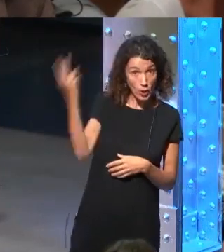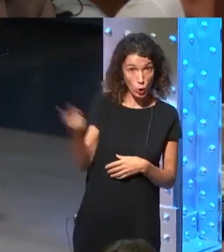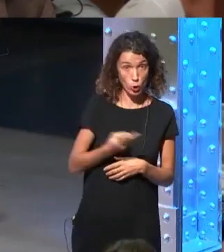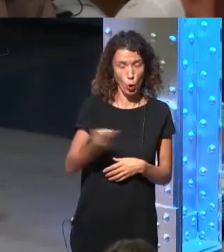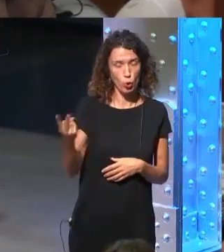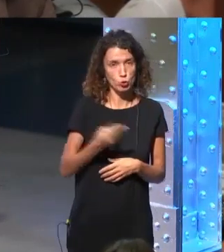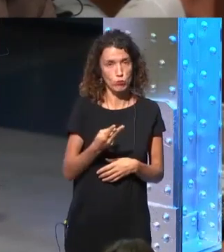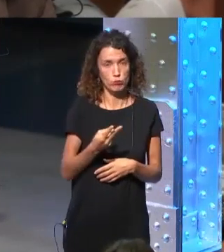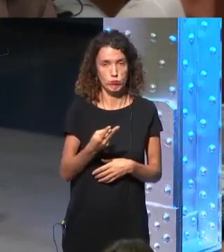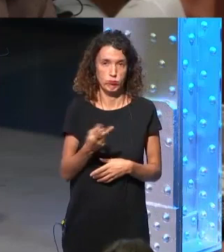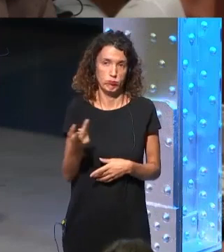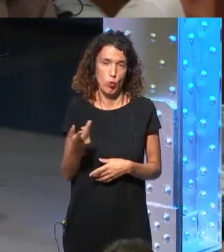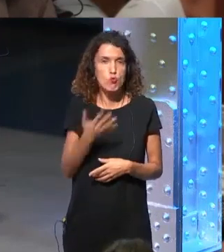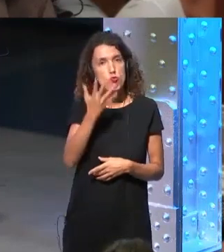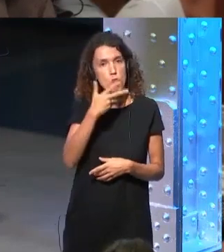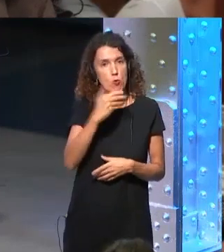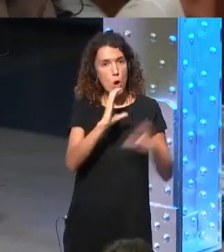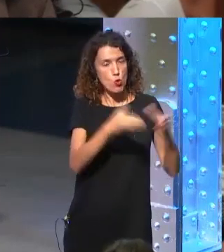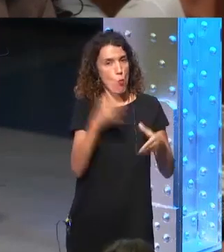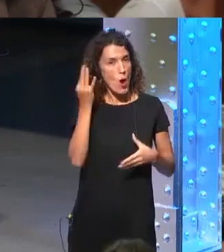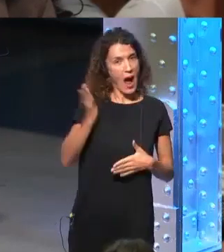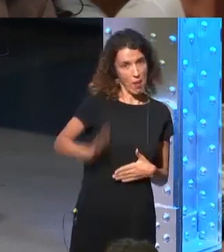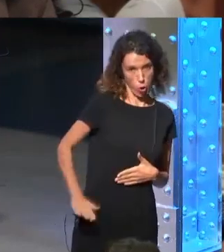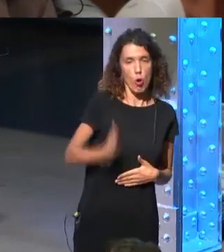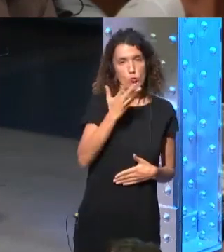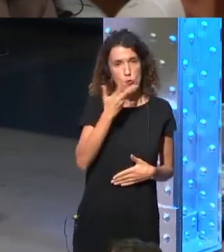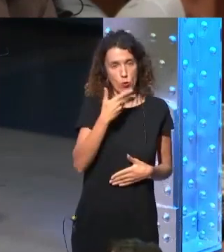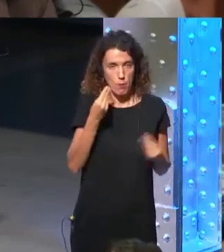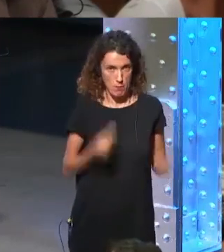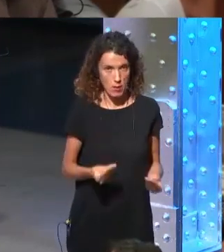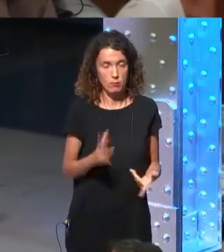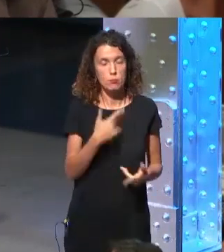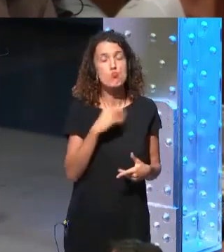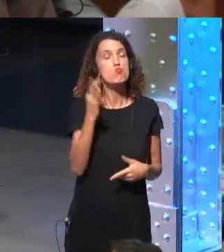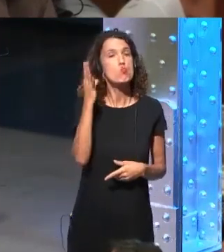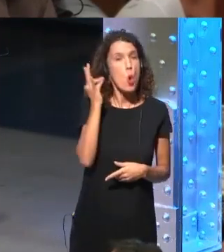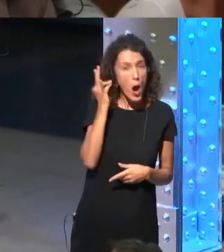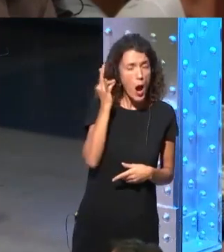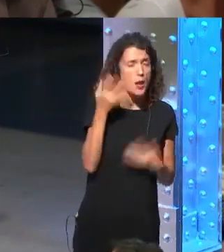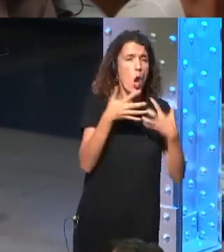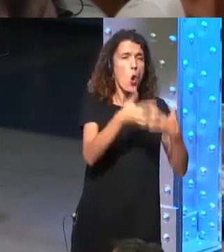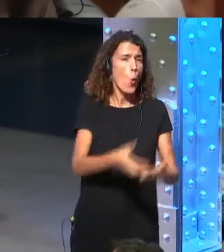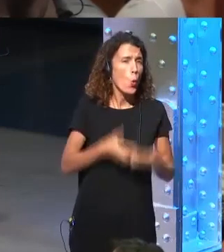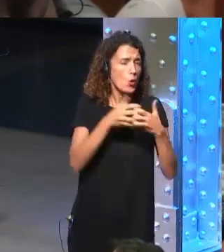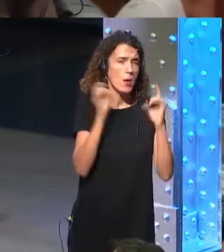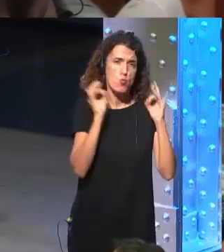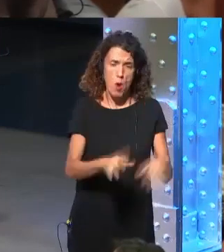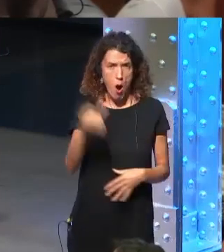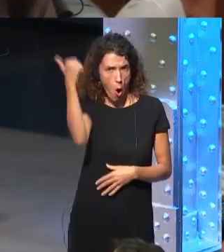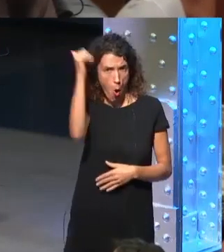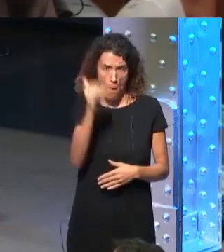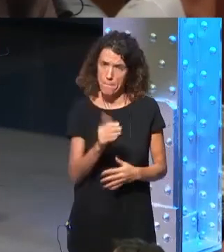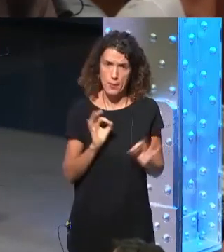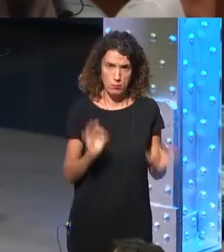romanos conocían a estas mujeres. Eran mujeres, luchaban igual que los